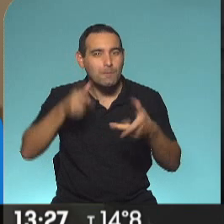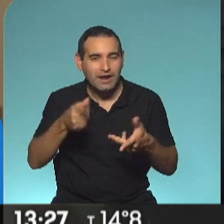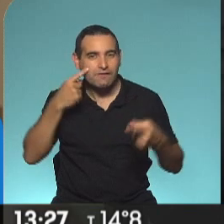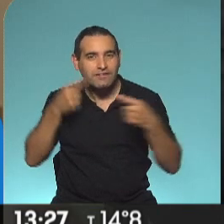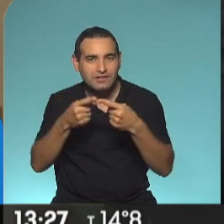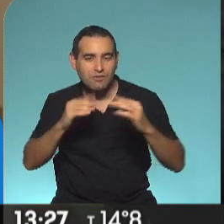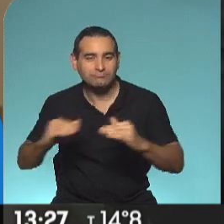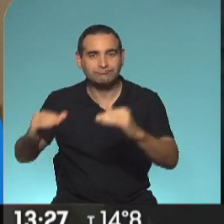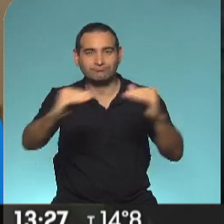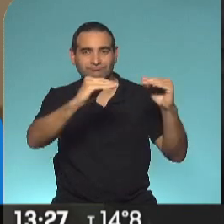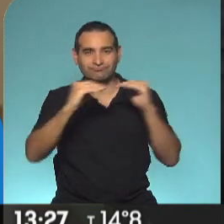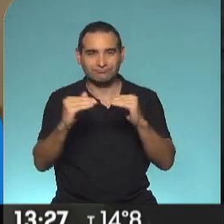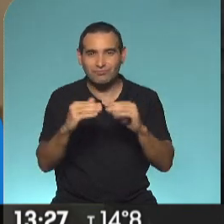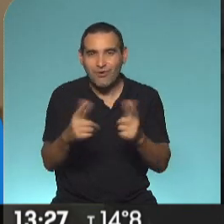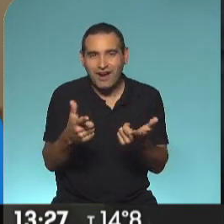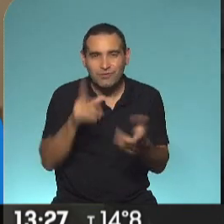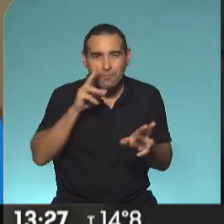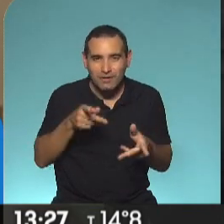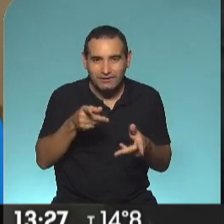país con criterio de igualdad.